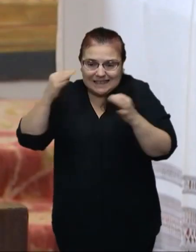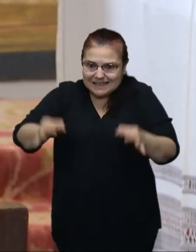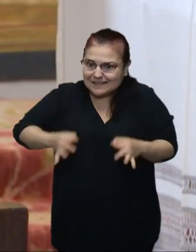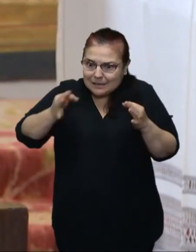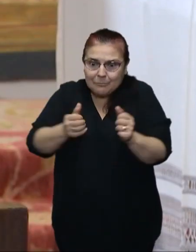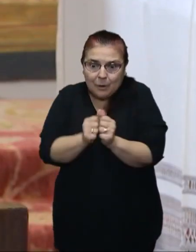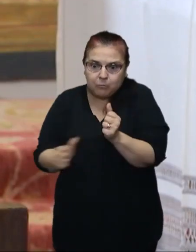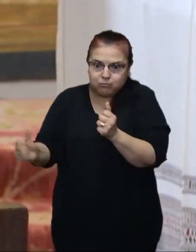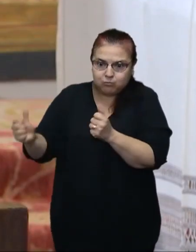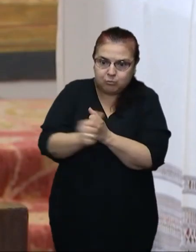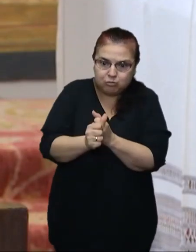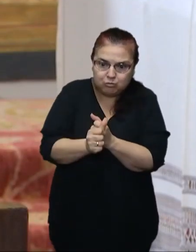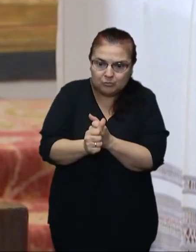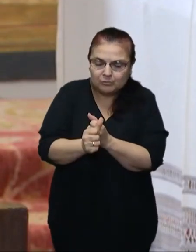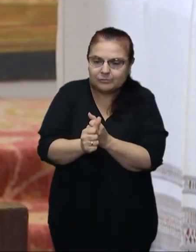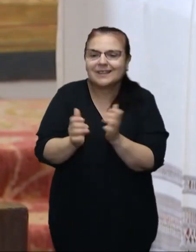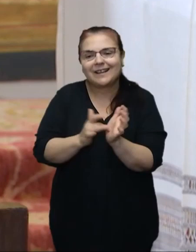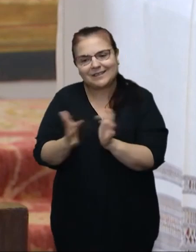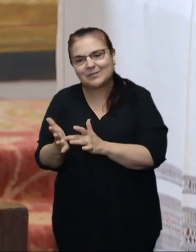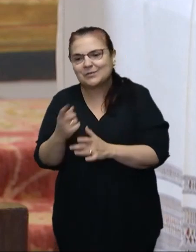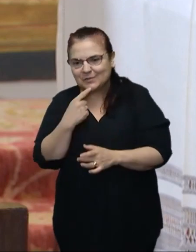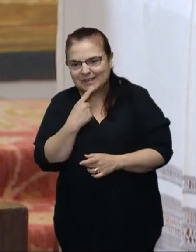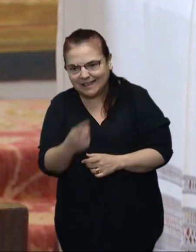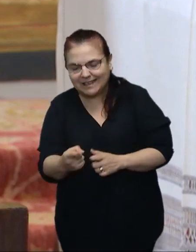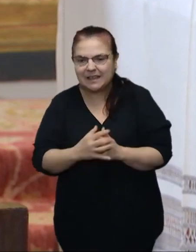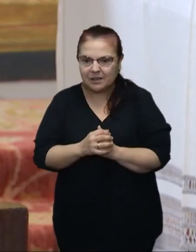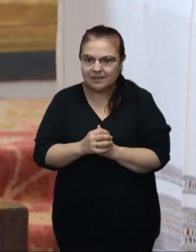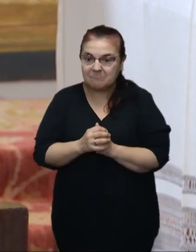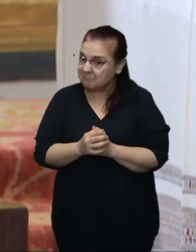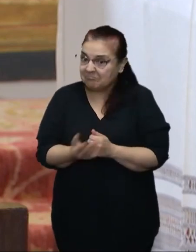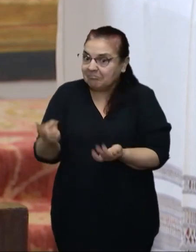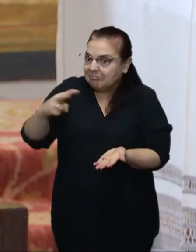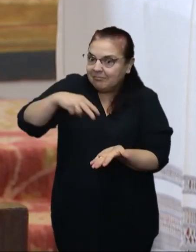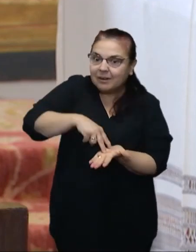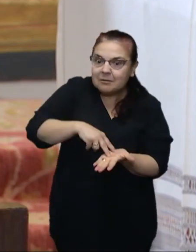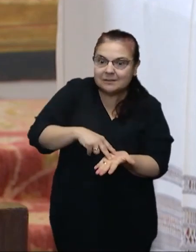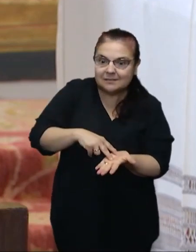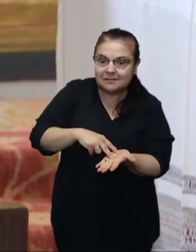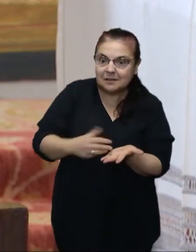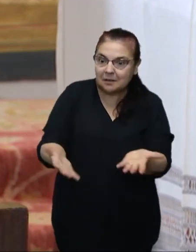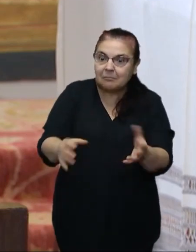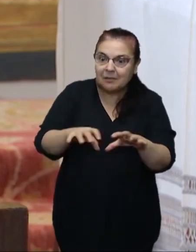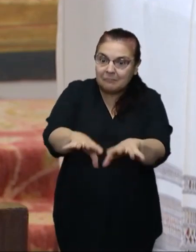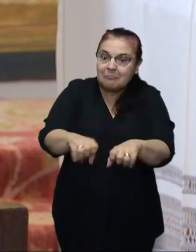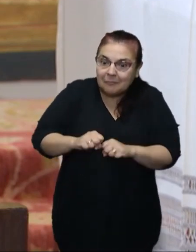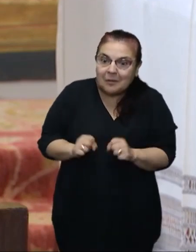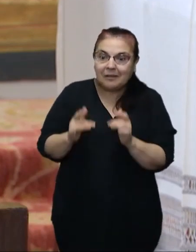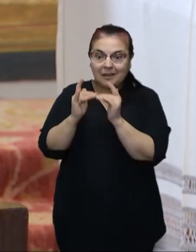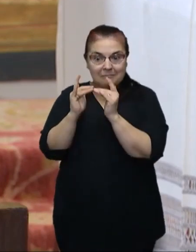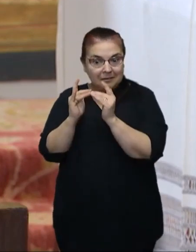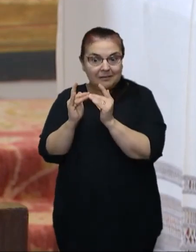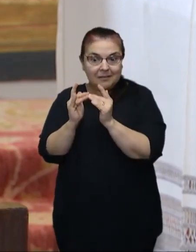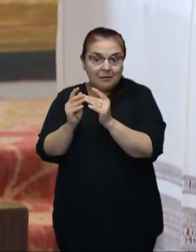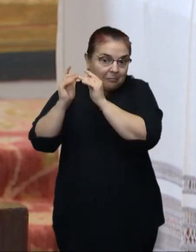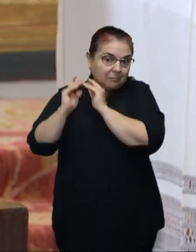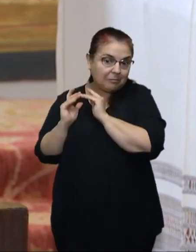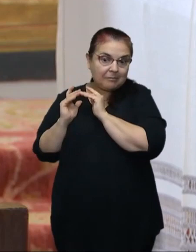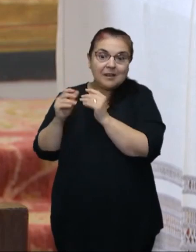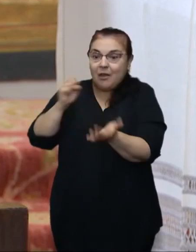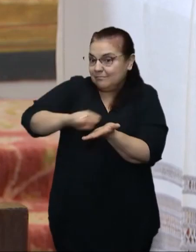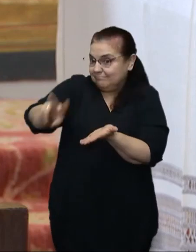adelantado. Jesús le dice: Levántate, toma tu camilla y echa a